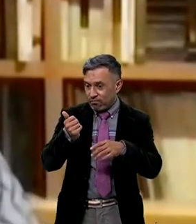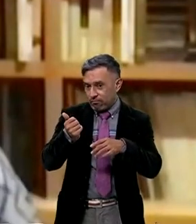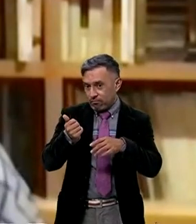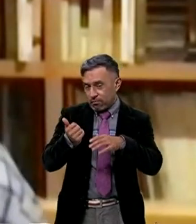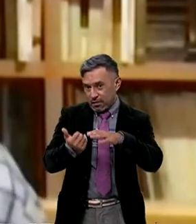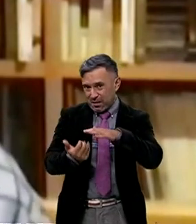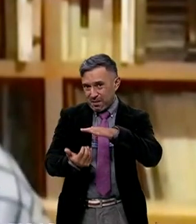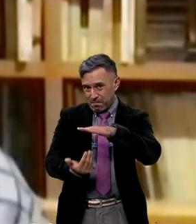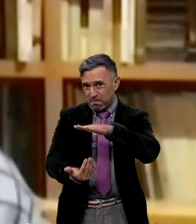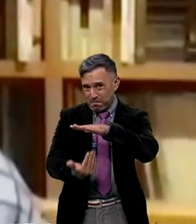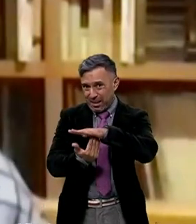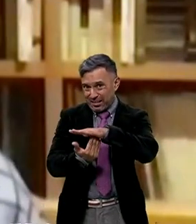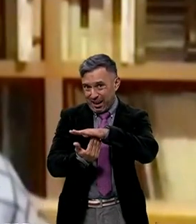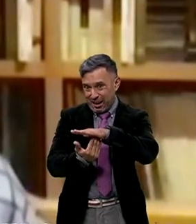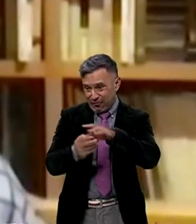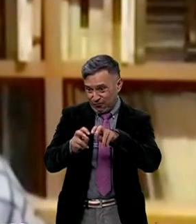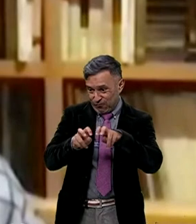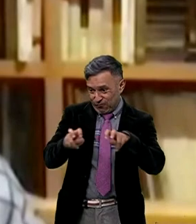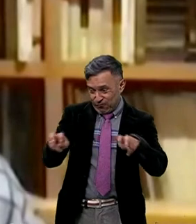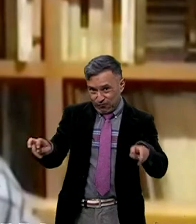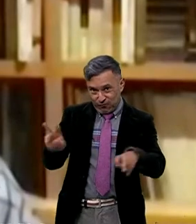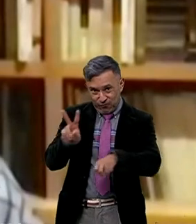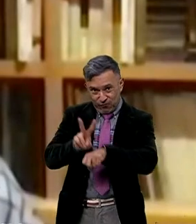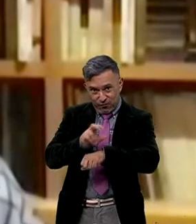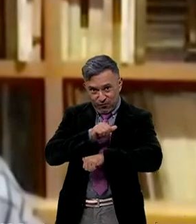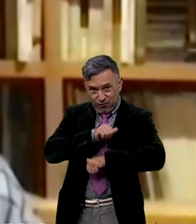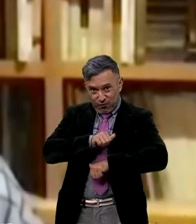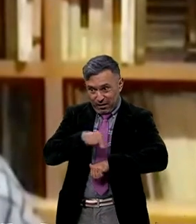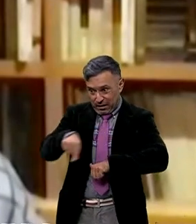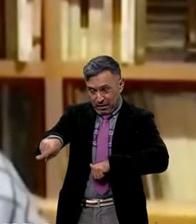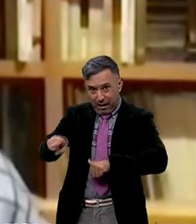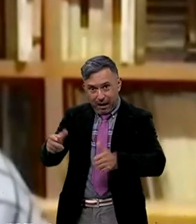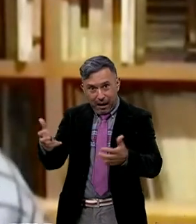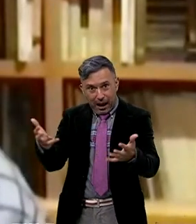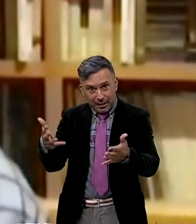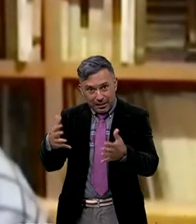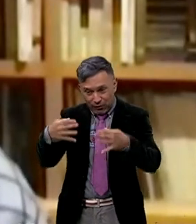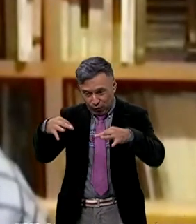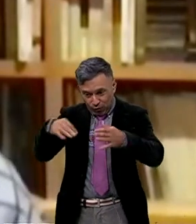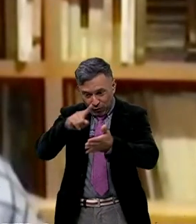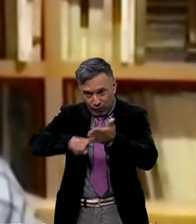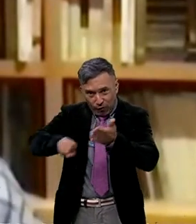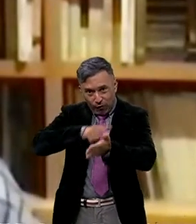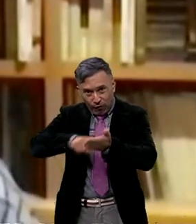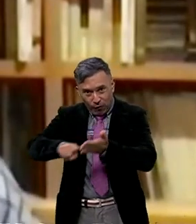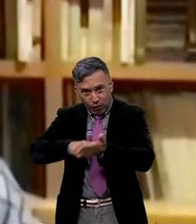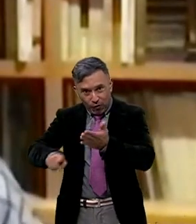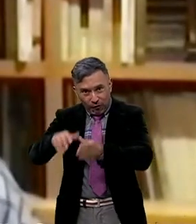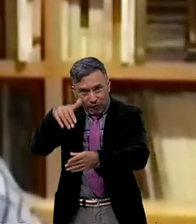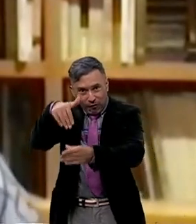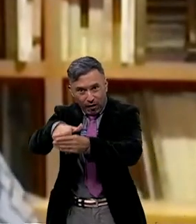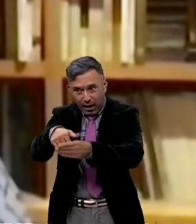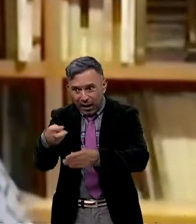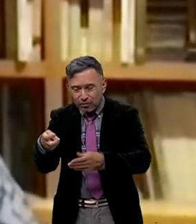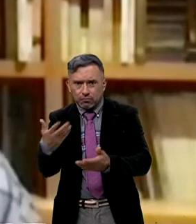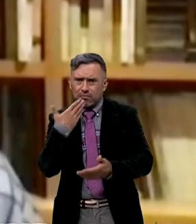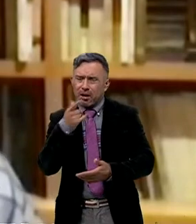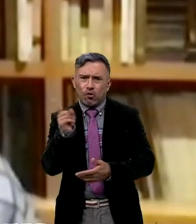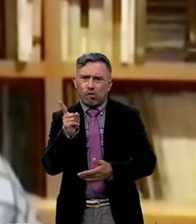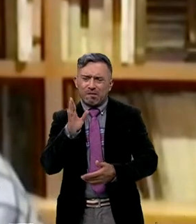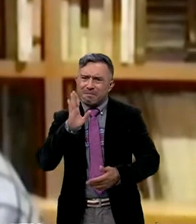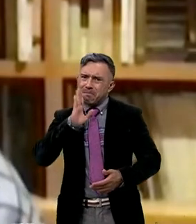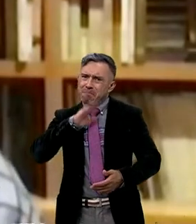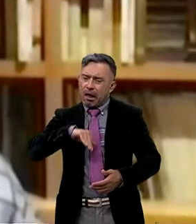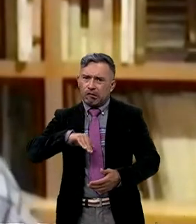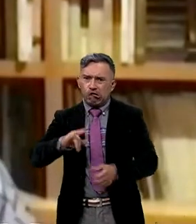la mesa en la urna y esto es totalmente irregular sin duda el instituto